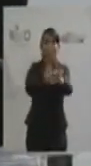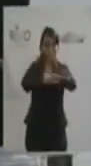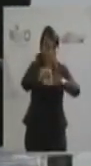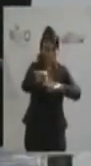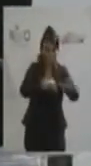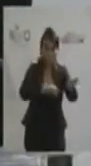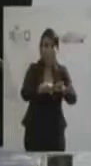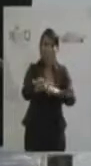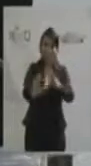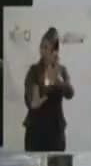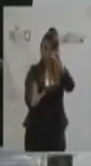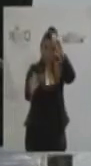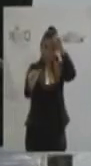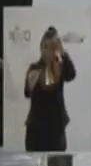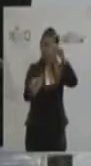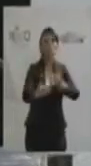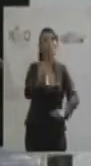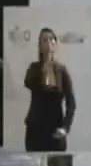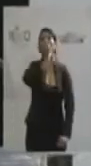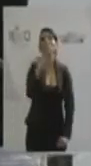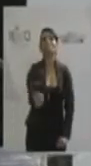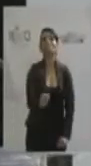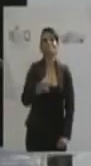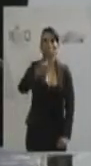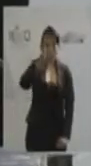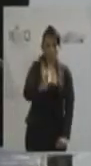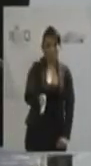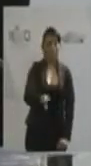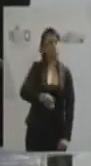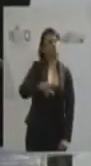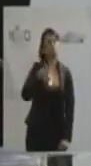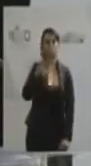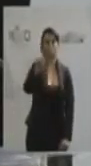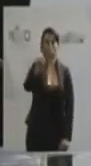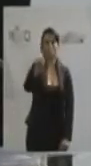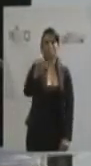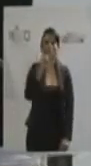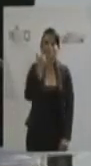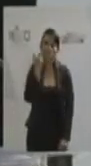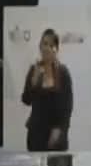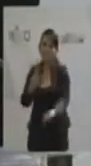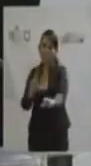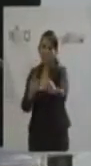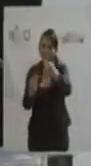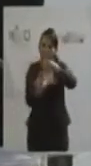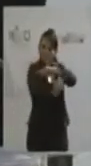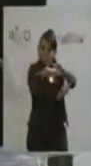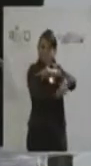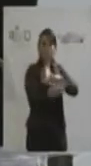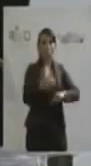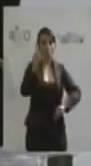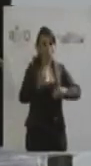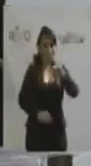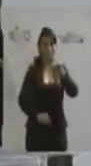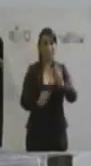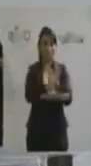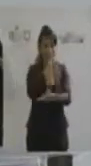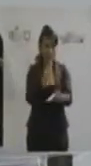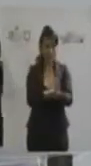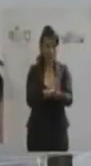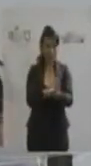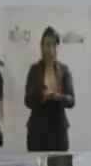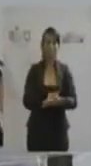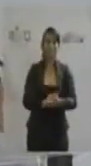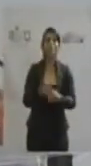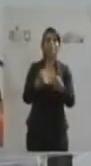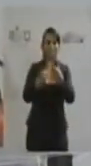la vamos a aceptar. Vamos a hacer todo lo posible porque se revierta. Ahí las dos personas que han estado en